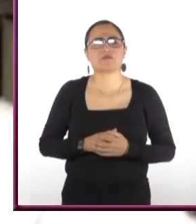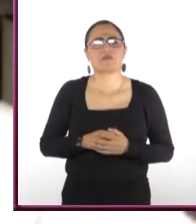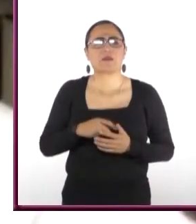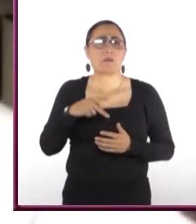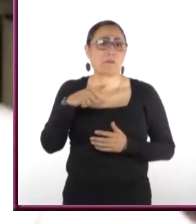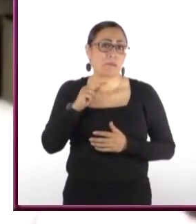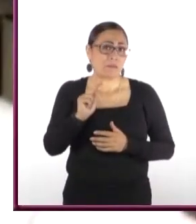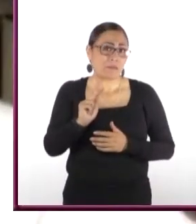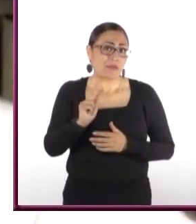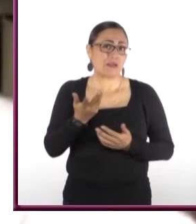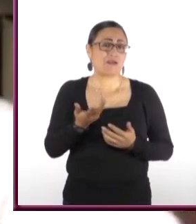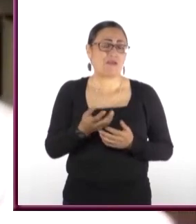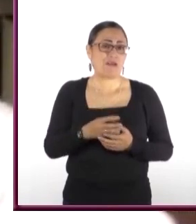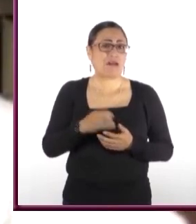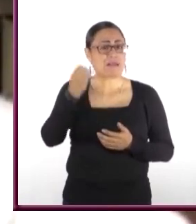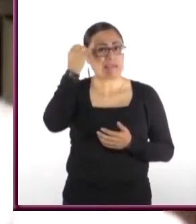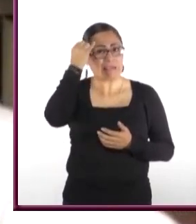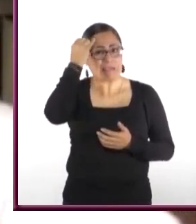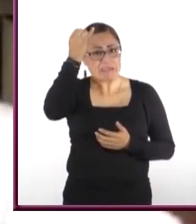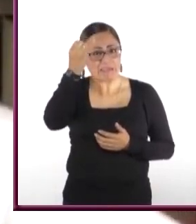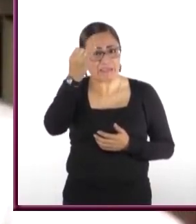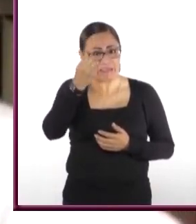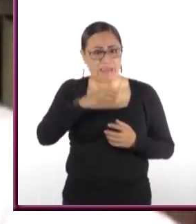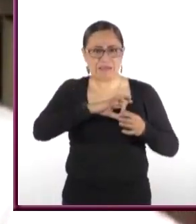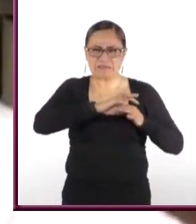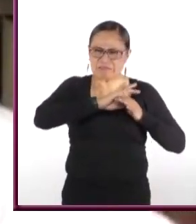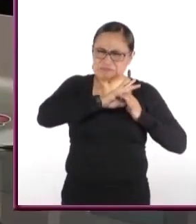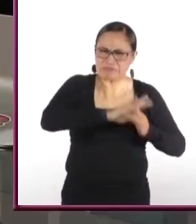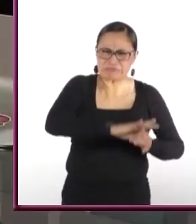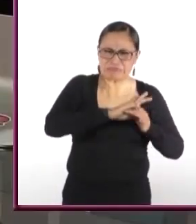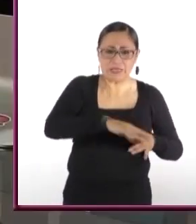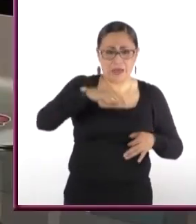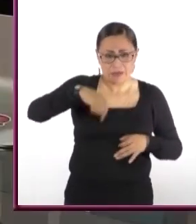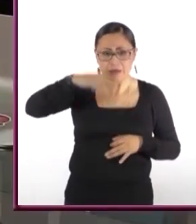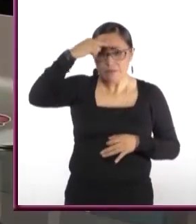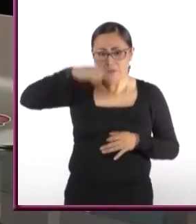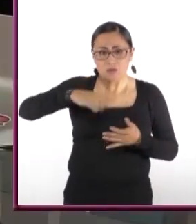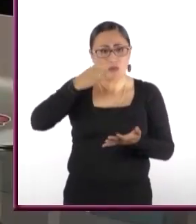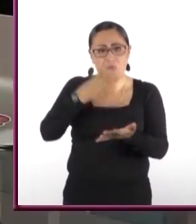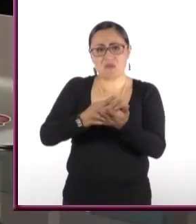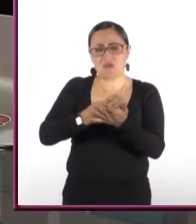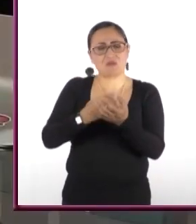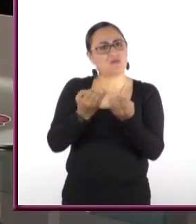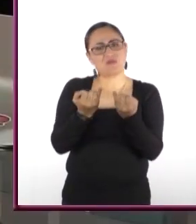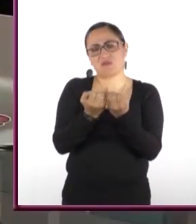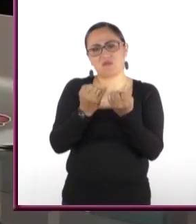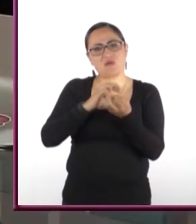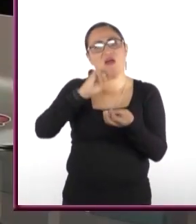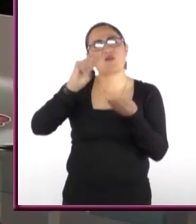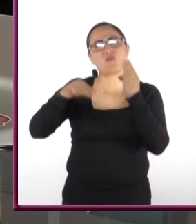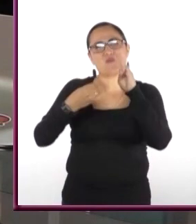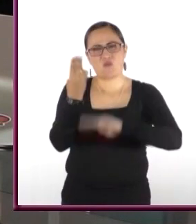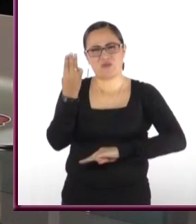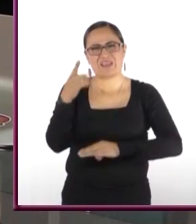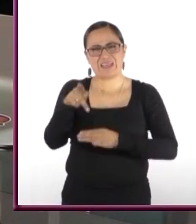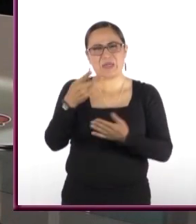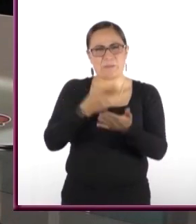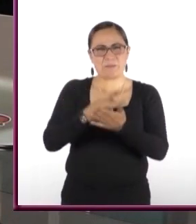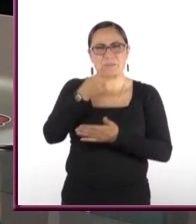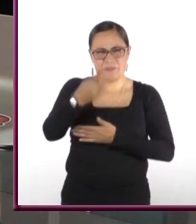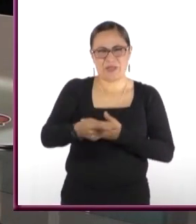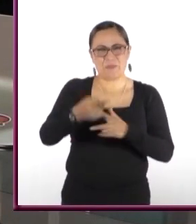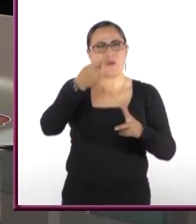Pero pues está demasiado arraigado en la cultura, no solo en México, sino en el mundo. Hay este premio